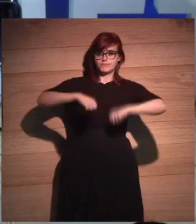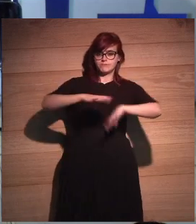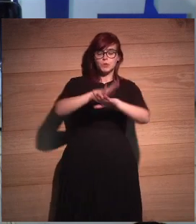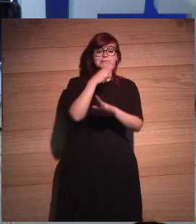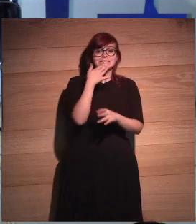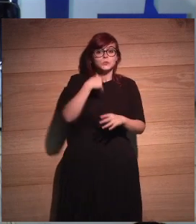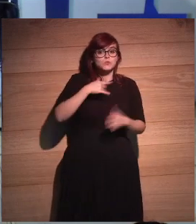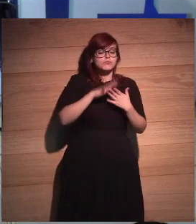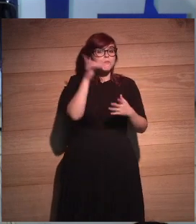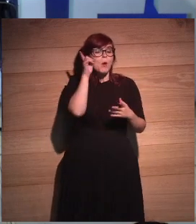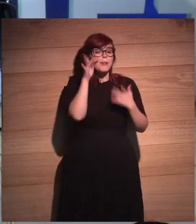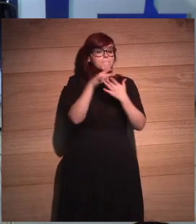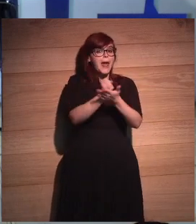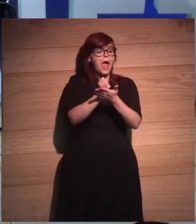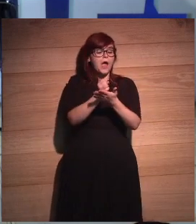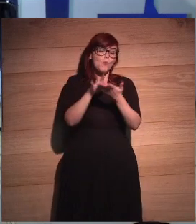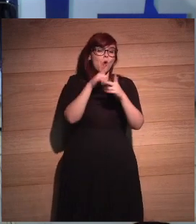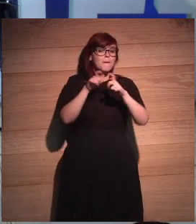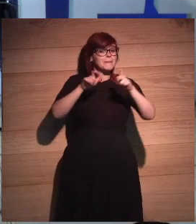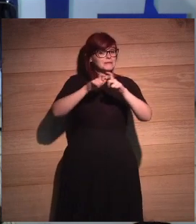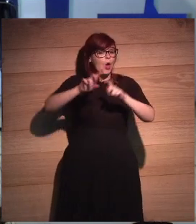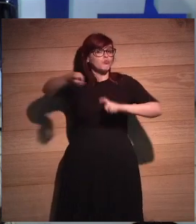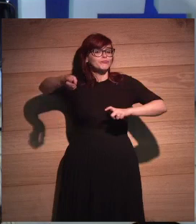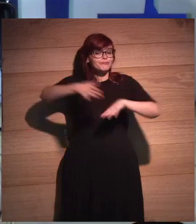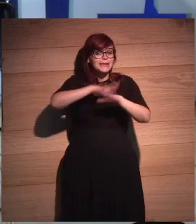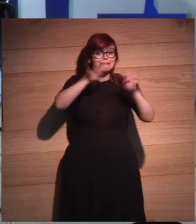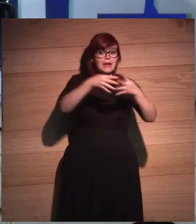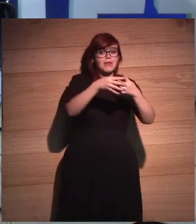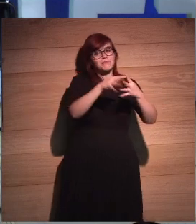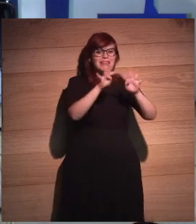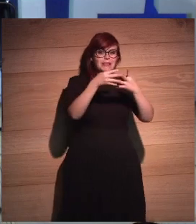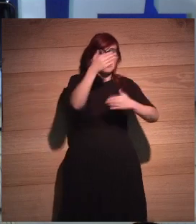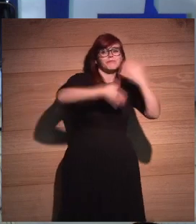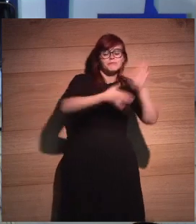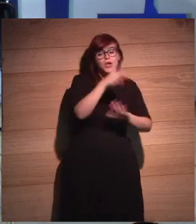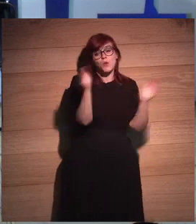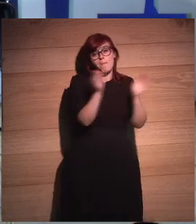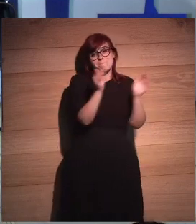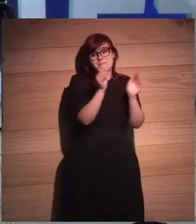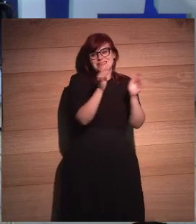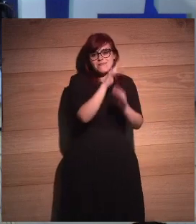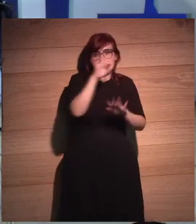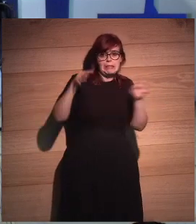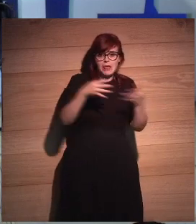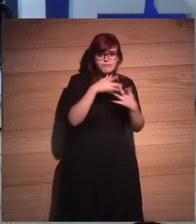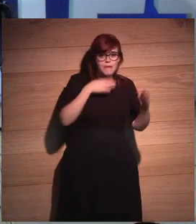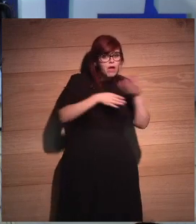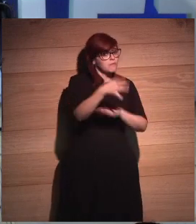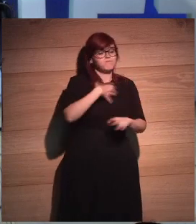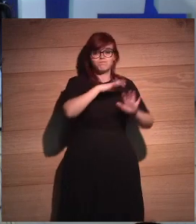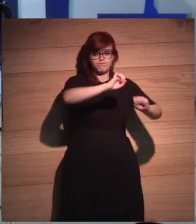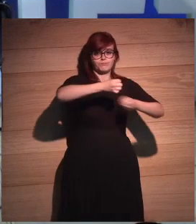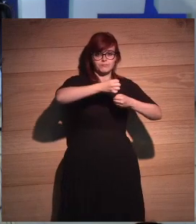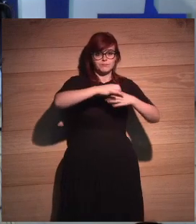operador como tu proveedor de Internet, tú no tienes acceso a Internet. A esa, como decía Marta, mini o micro Internet. Ni siquiera eso,